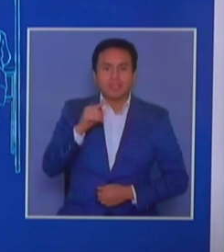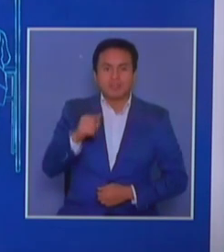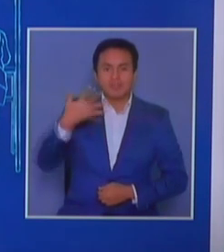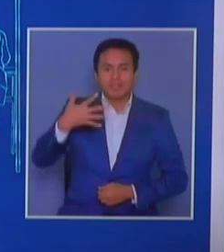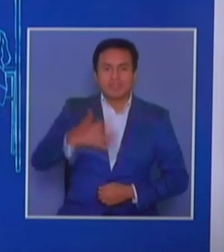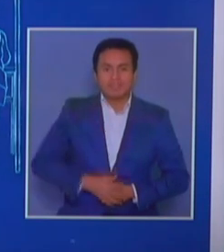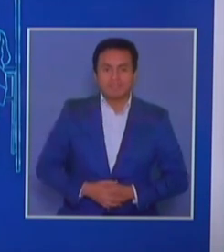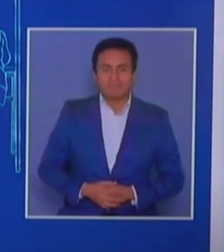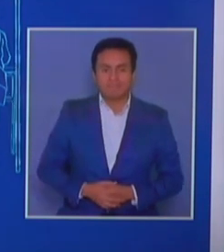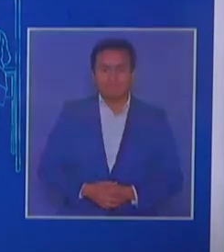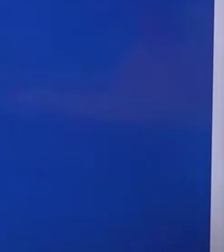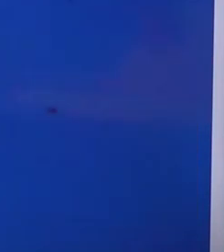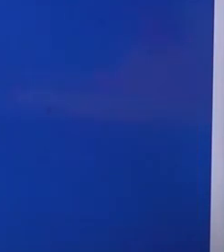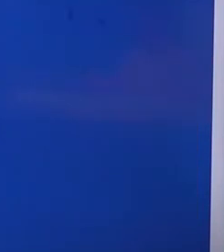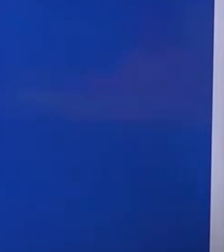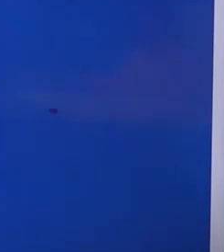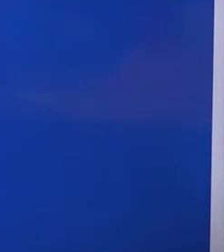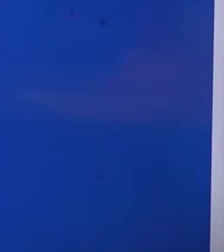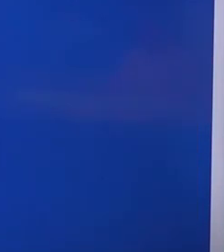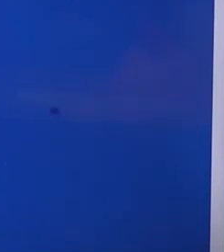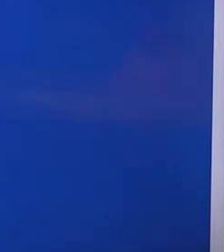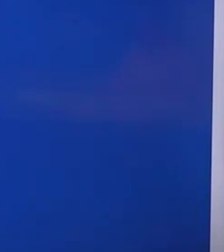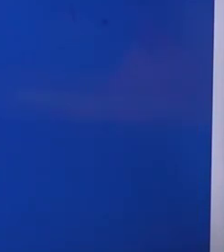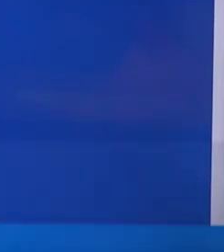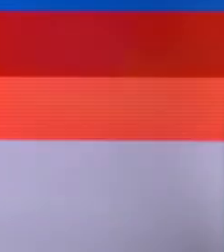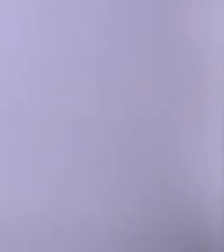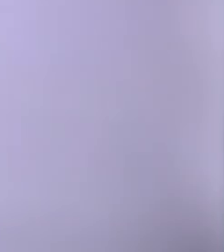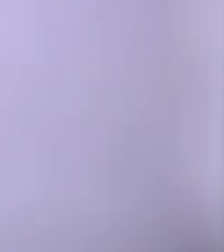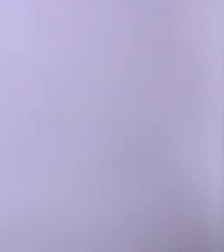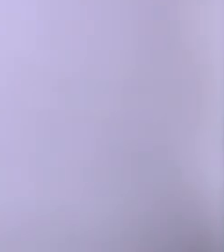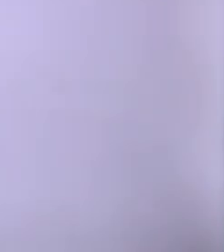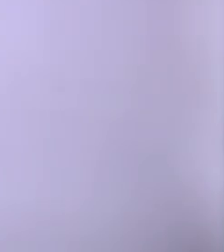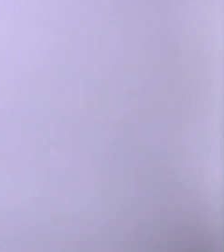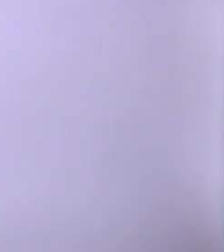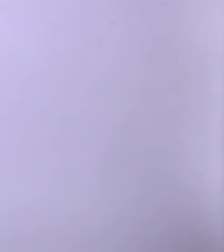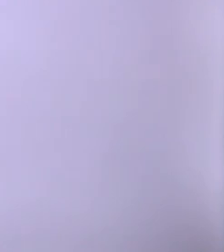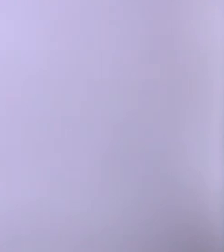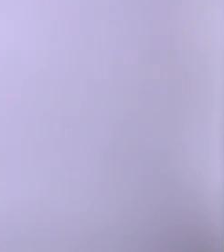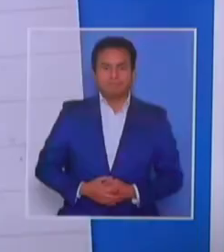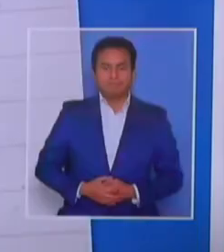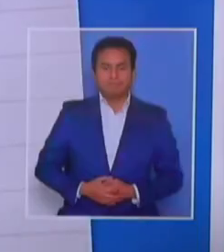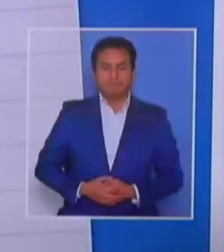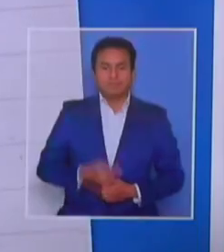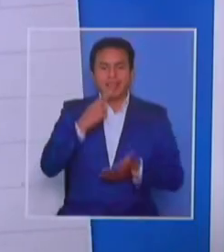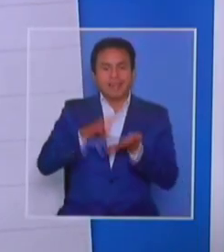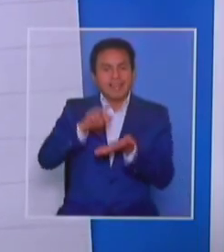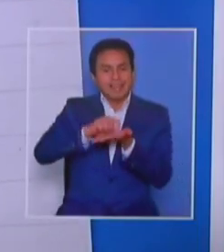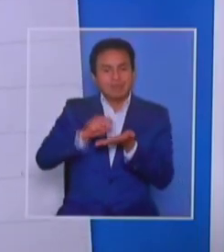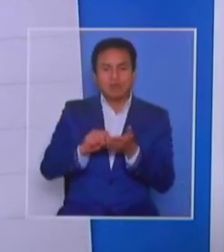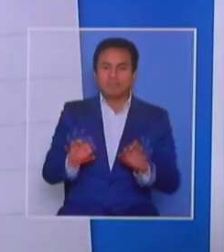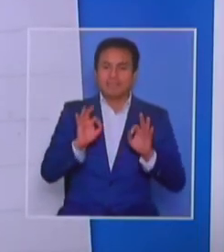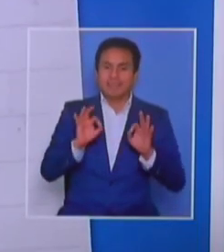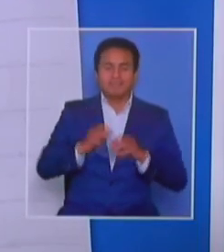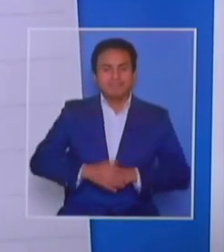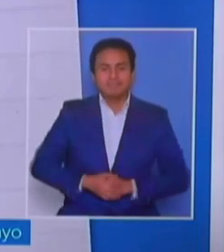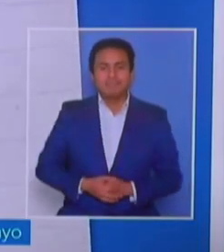inesperado casi 62 50 38 ustedes recordarán y que se produjo a seis meses de la Asunción de boric